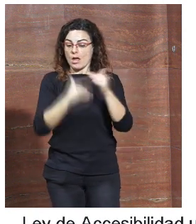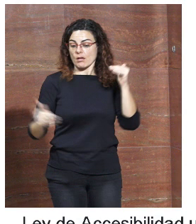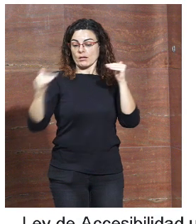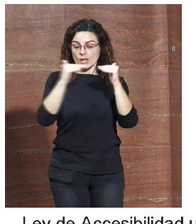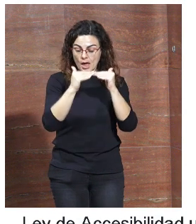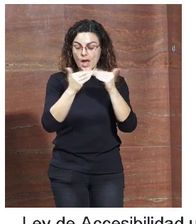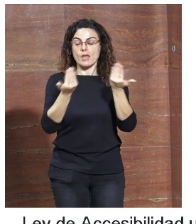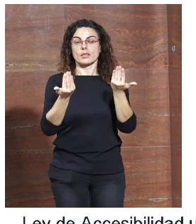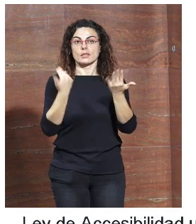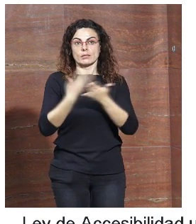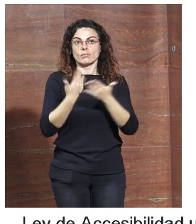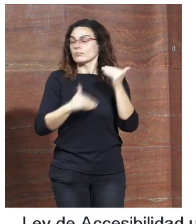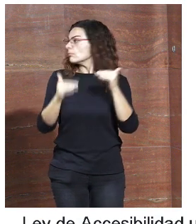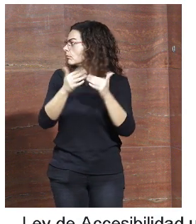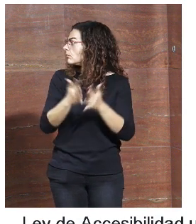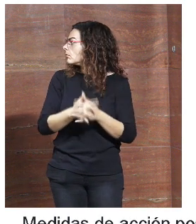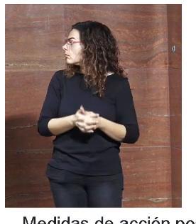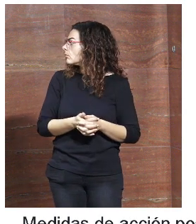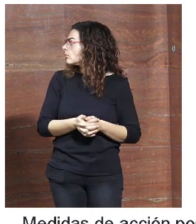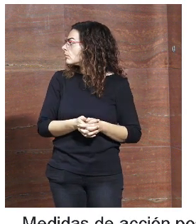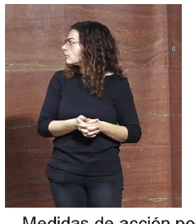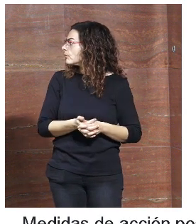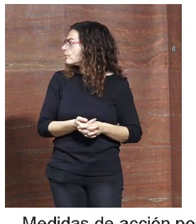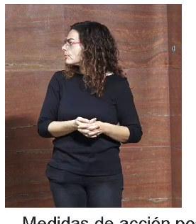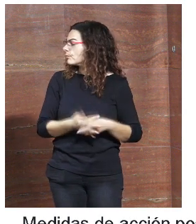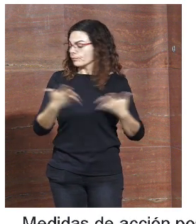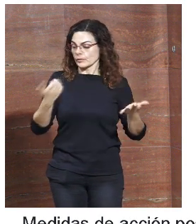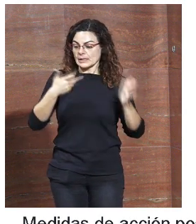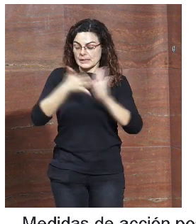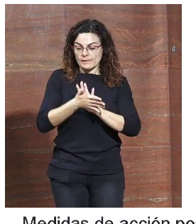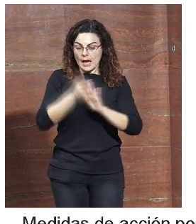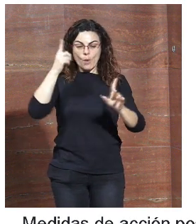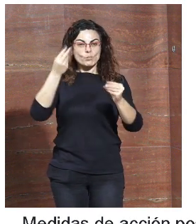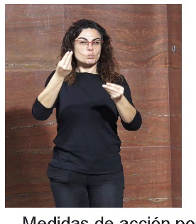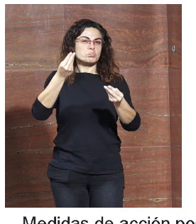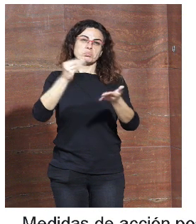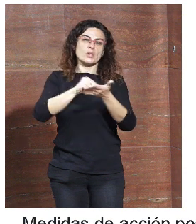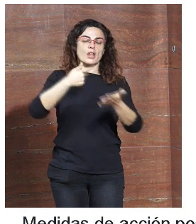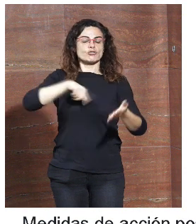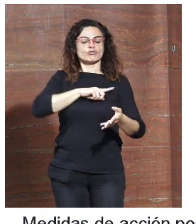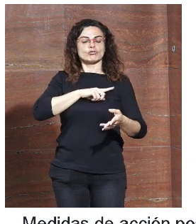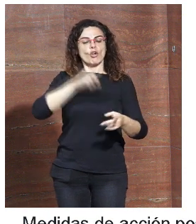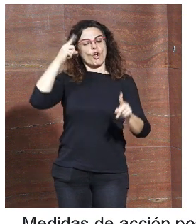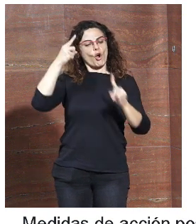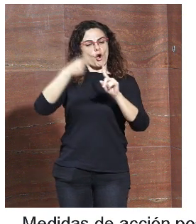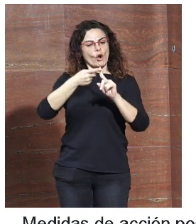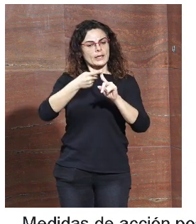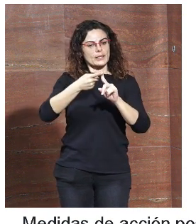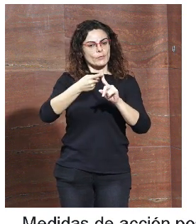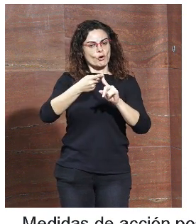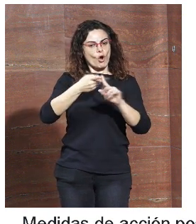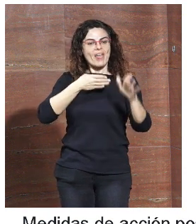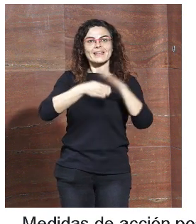más necesidades tiene. Entonces, no es un objetivo muchas veces para nosotros, además de ser un objetivo, la